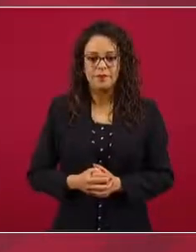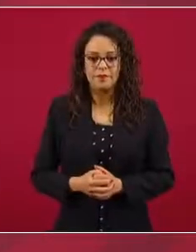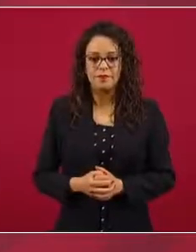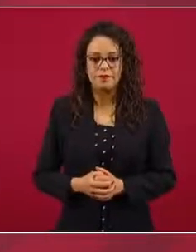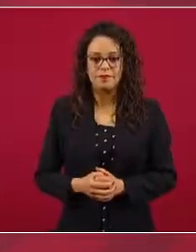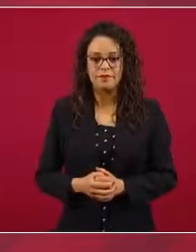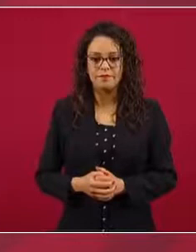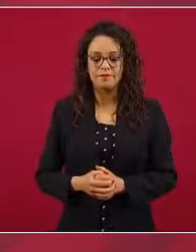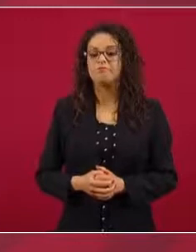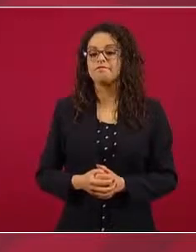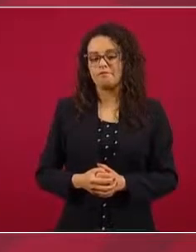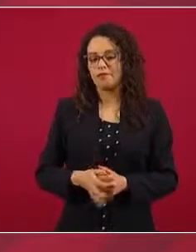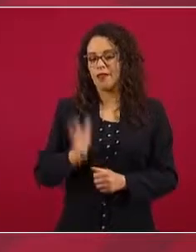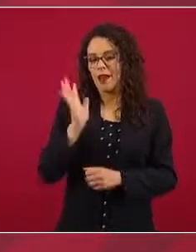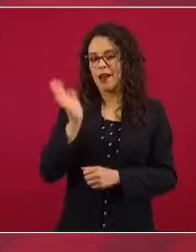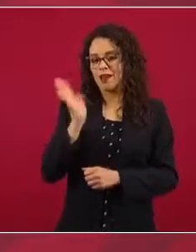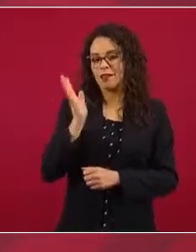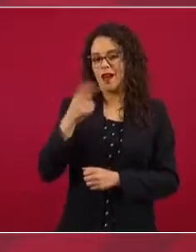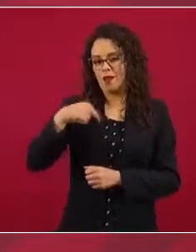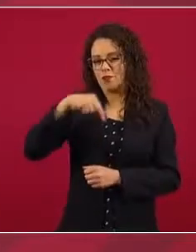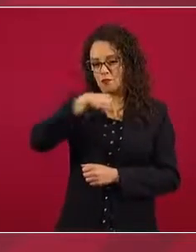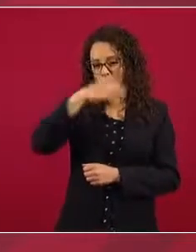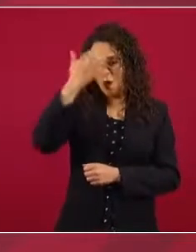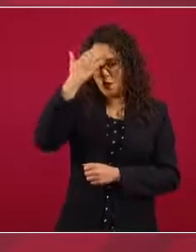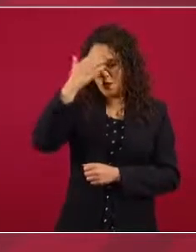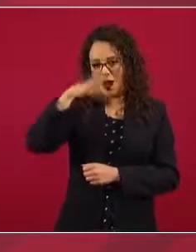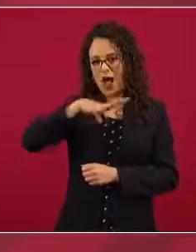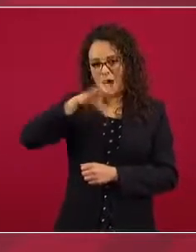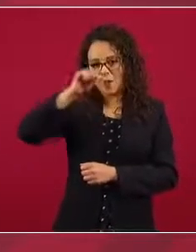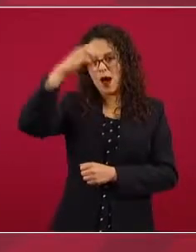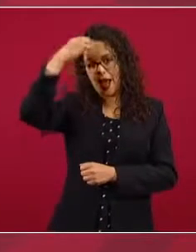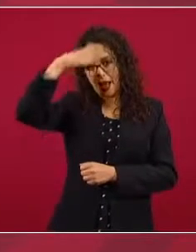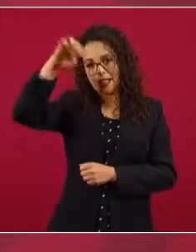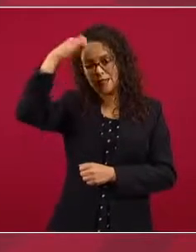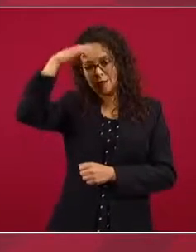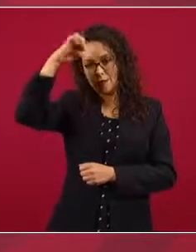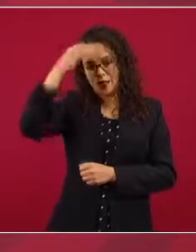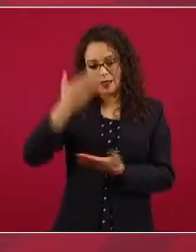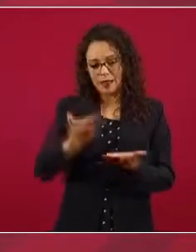pues una experiencia, y con